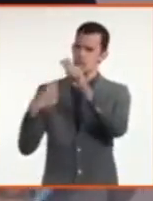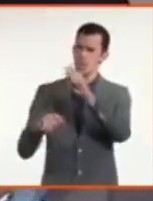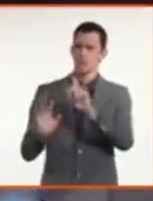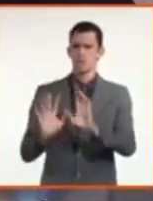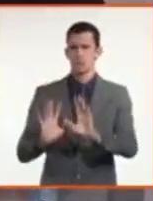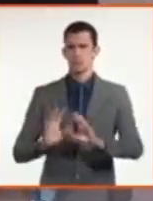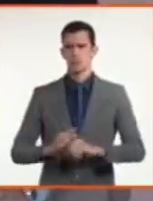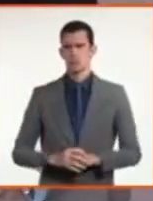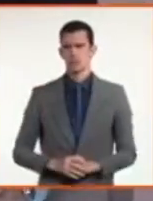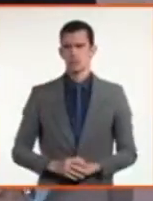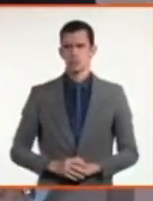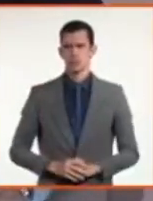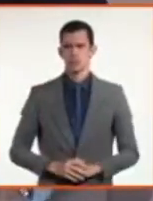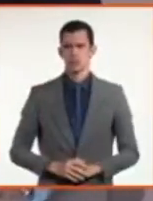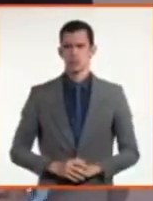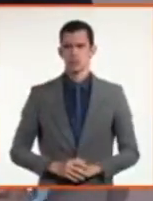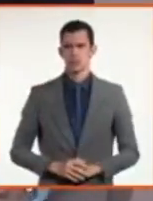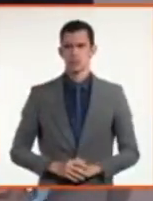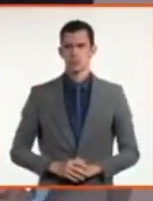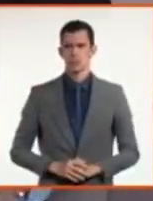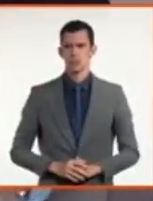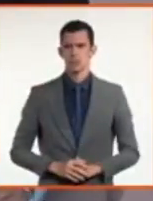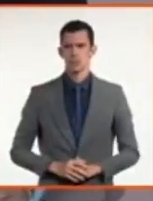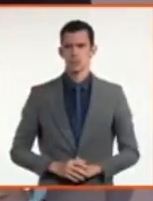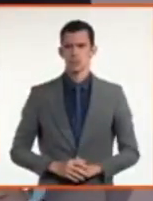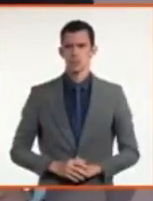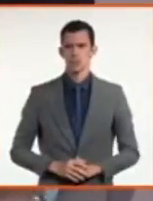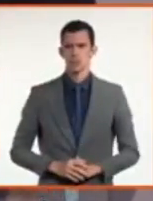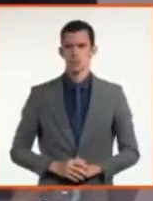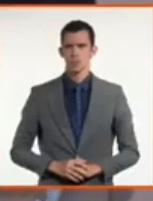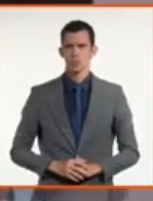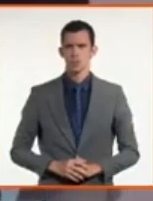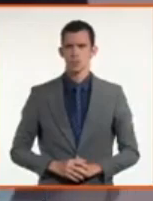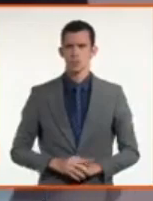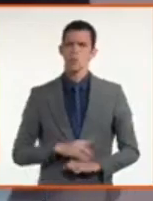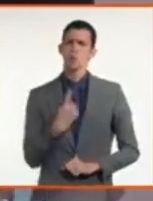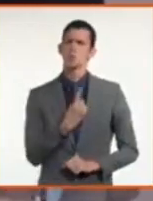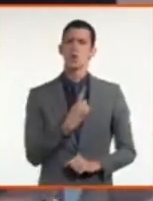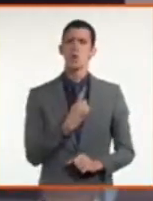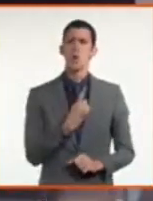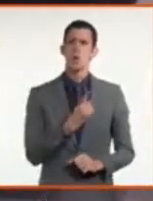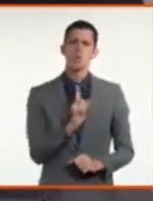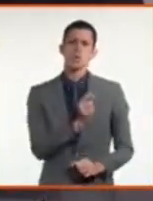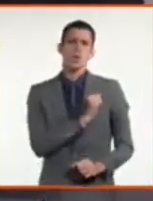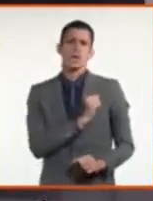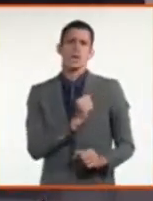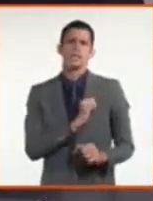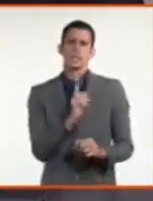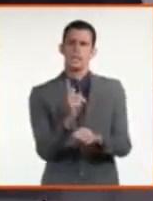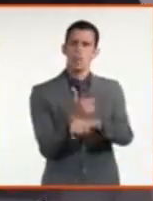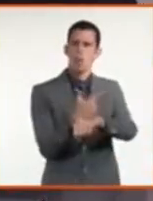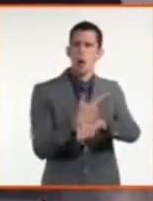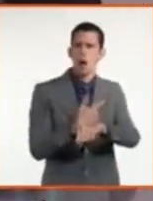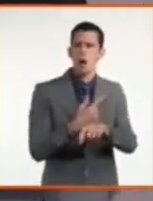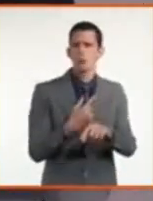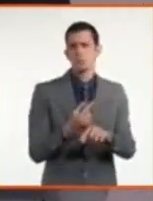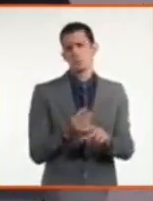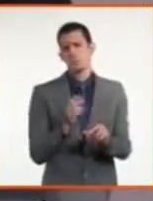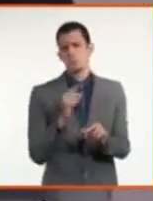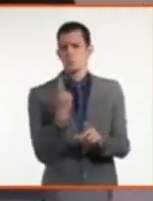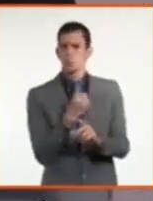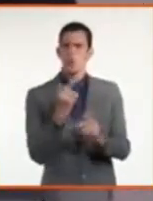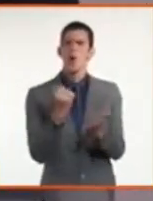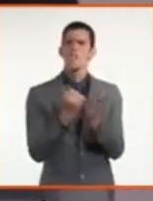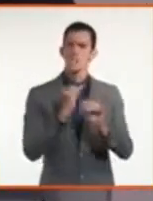que buscamos la manera que fuera en el menor tiempo posible el periodo de tiempo en que sólo estaría en el estado comprando y no vendiendo